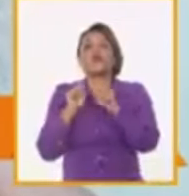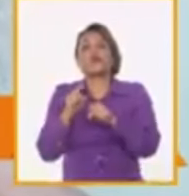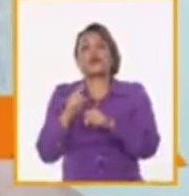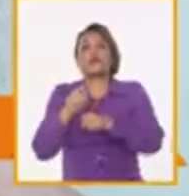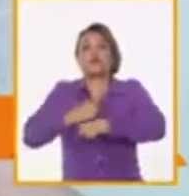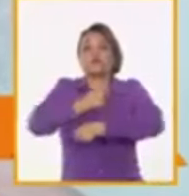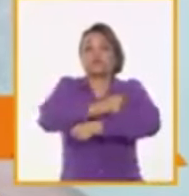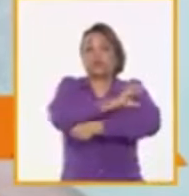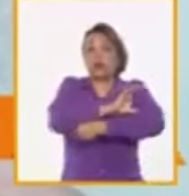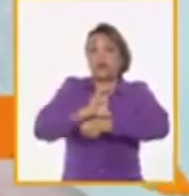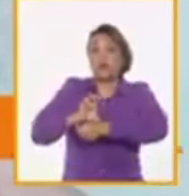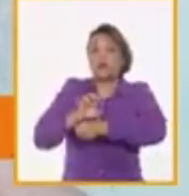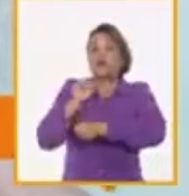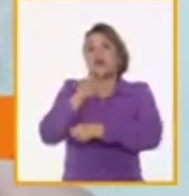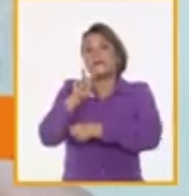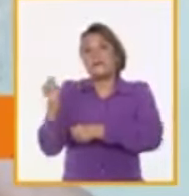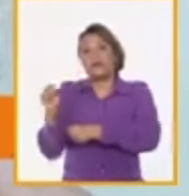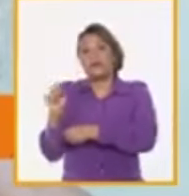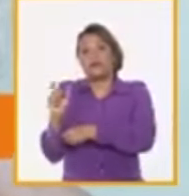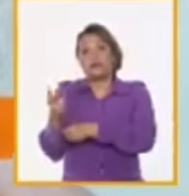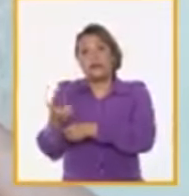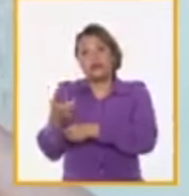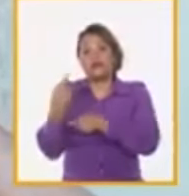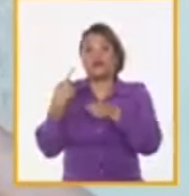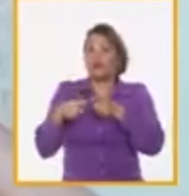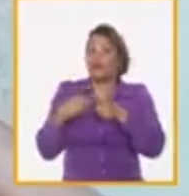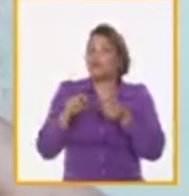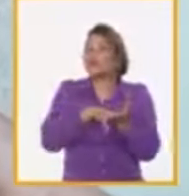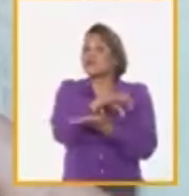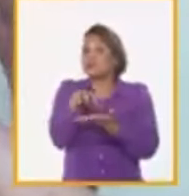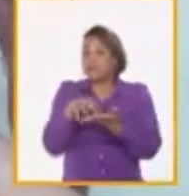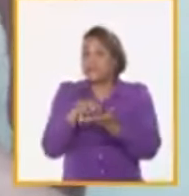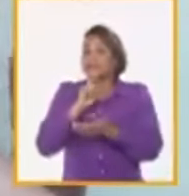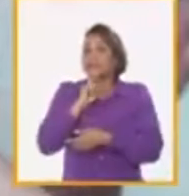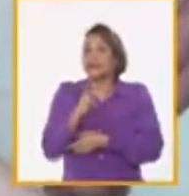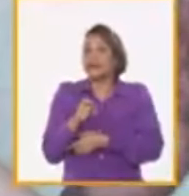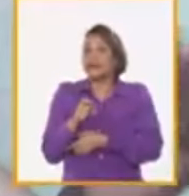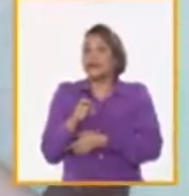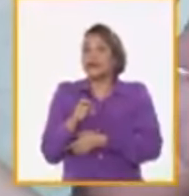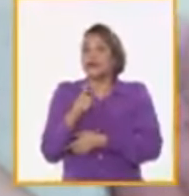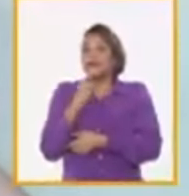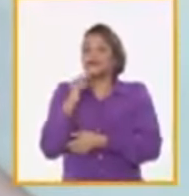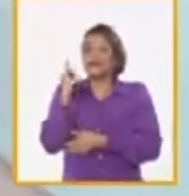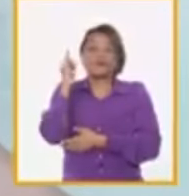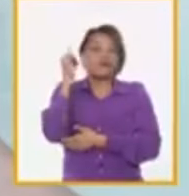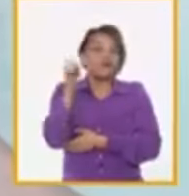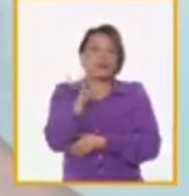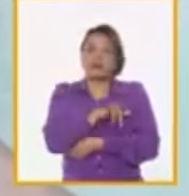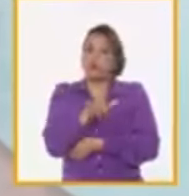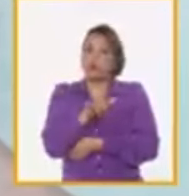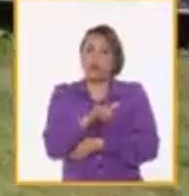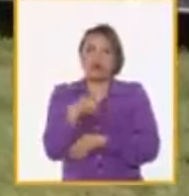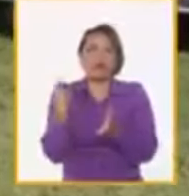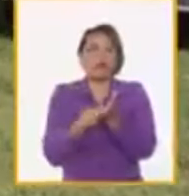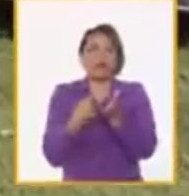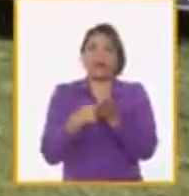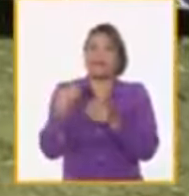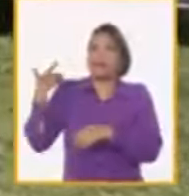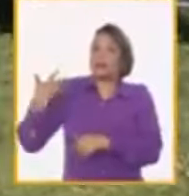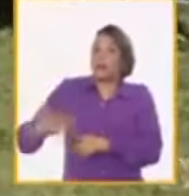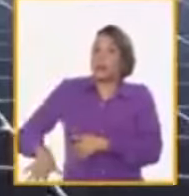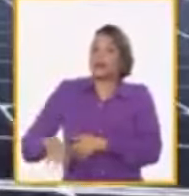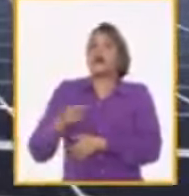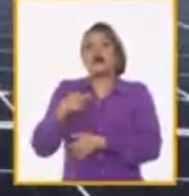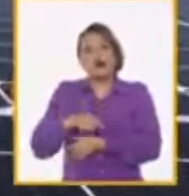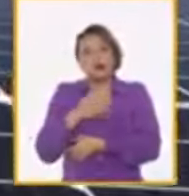pesos. En otras zonas sí había y allá por el transformador también la pagaban hasta más cara. Ha mejorado